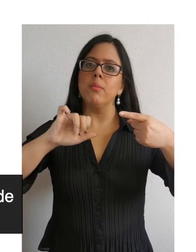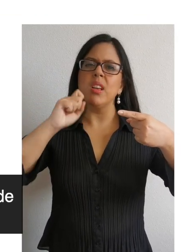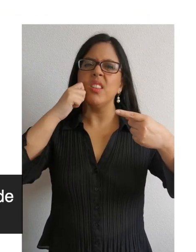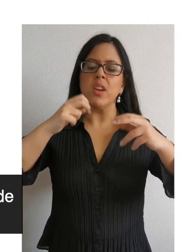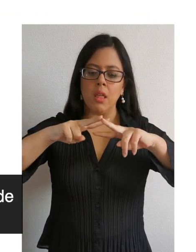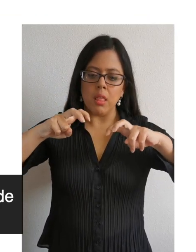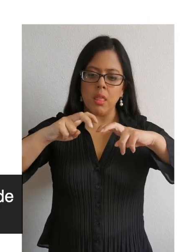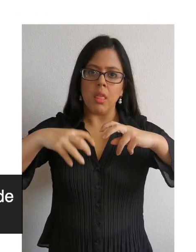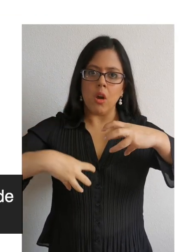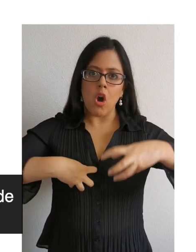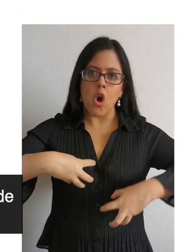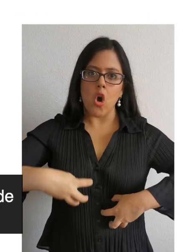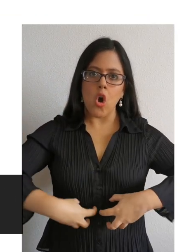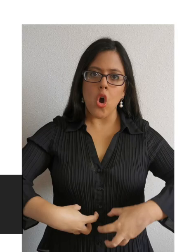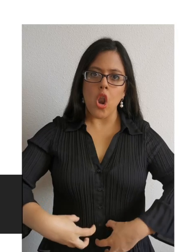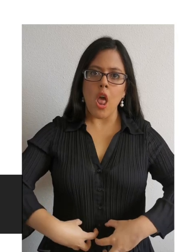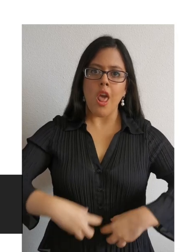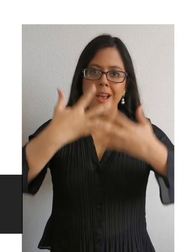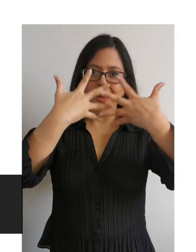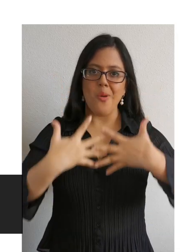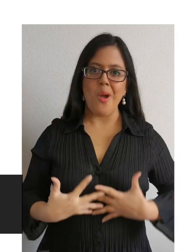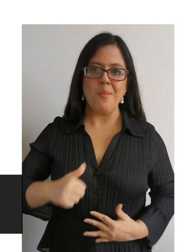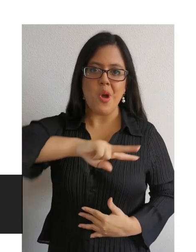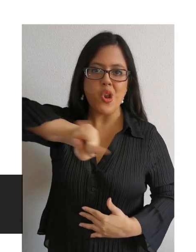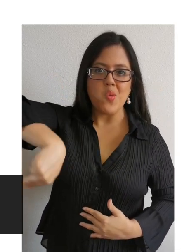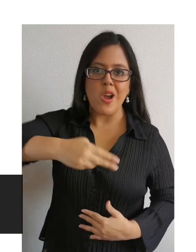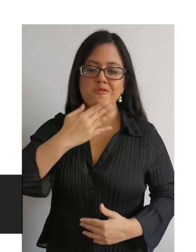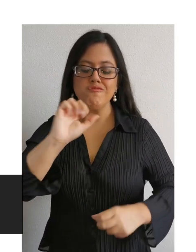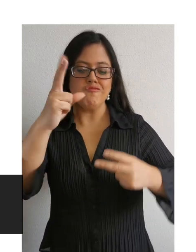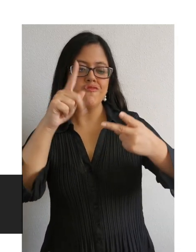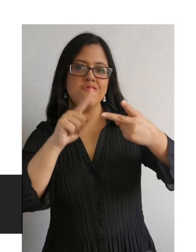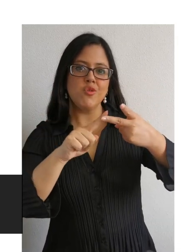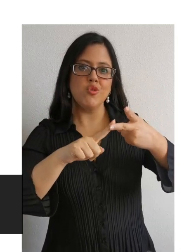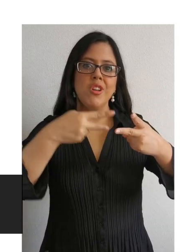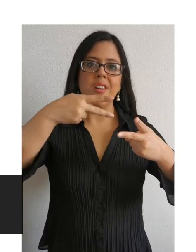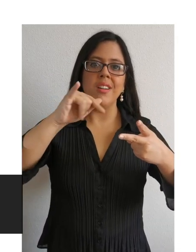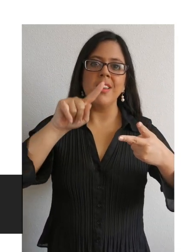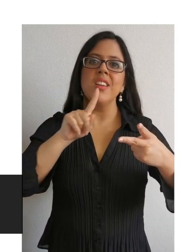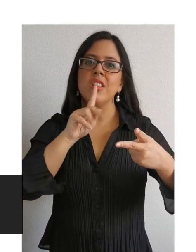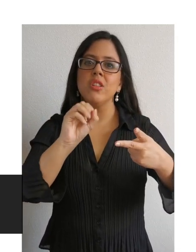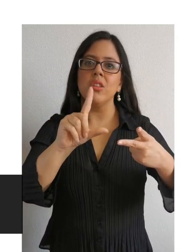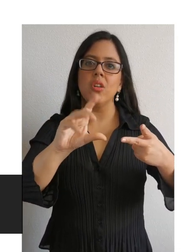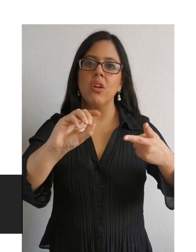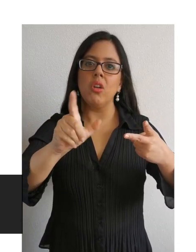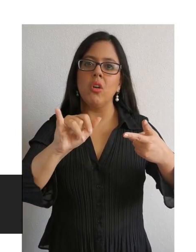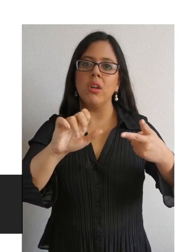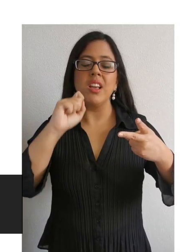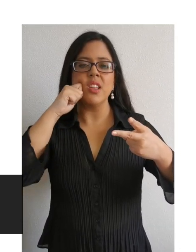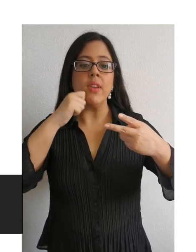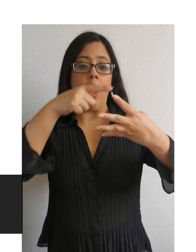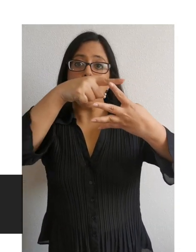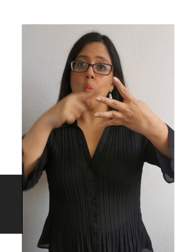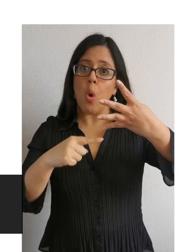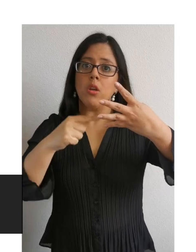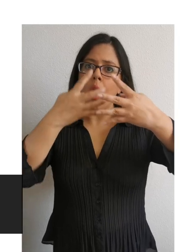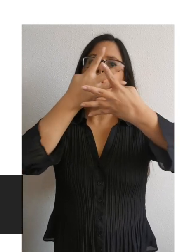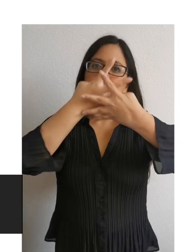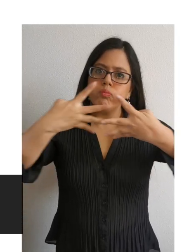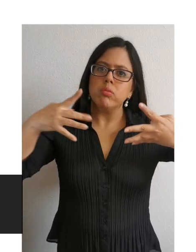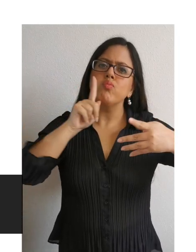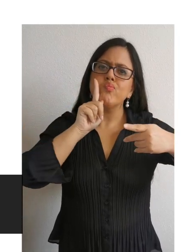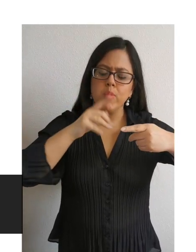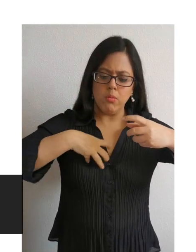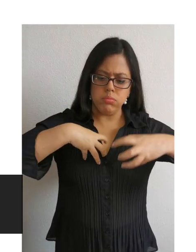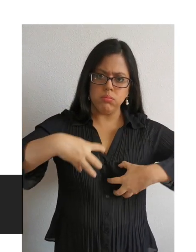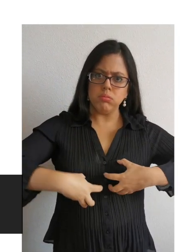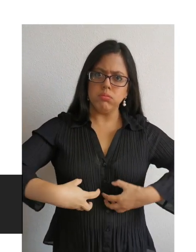el estudio de la organización de los órganos y estructuras de nuestro cuerpo. En segundo lugar tenemos la histología, que es el estudio de los 4 tejidos básicos que